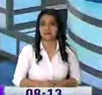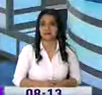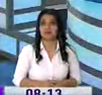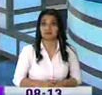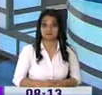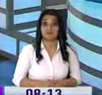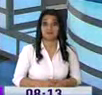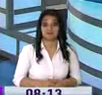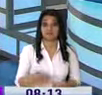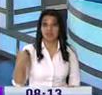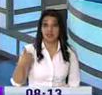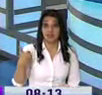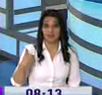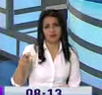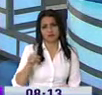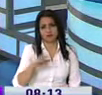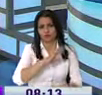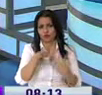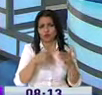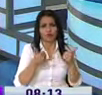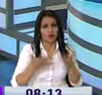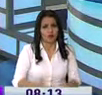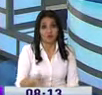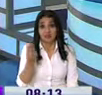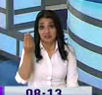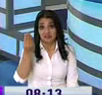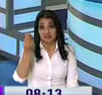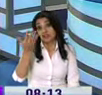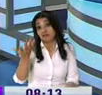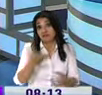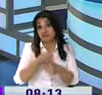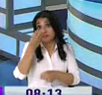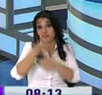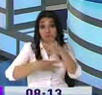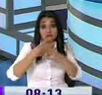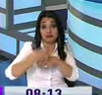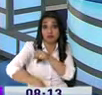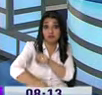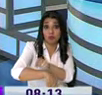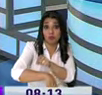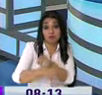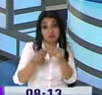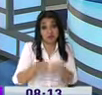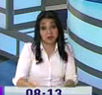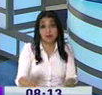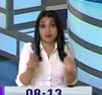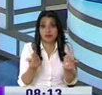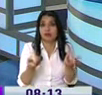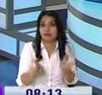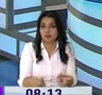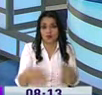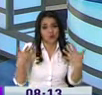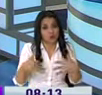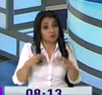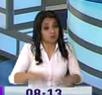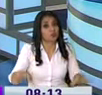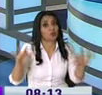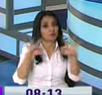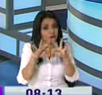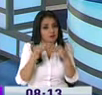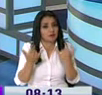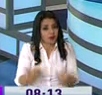es de Argentina, son todos jugadores y dinero para la FIFA, ¿no? Sí. Qué partido tan tiene importante. Tiene mucho que ver el dinero. Bueno, es importantísimo el partido